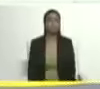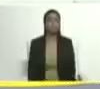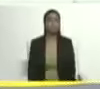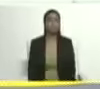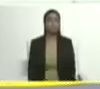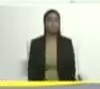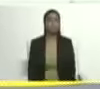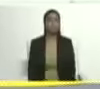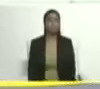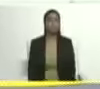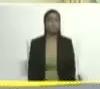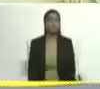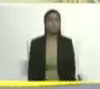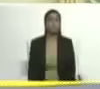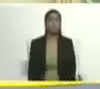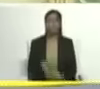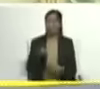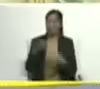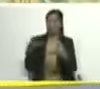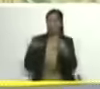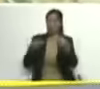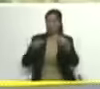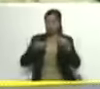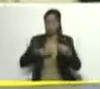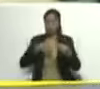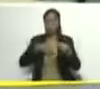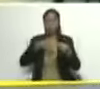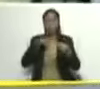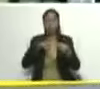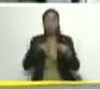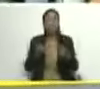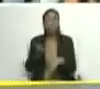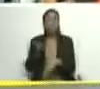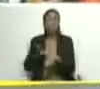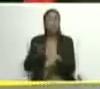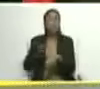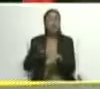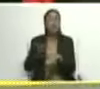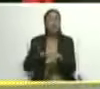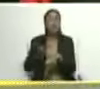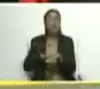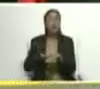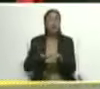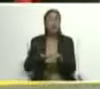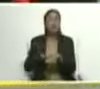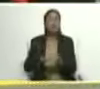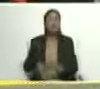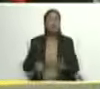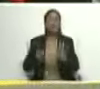Hemos recibido una propuesta extraordinaria con 7 líneas de acción